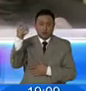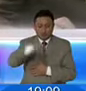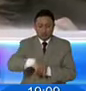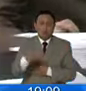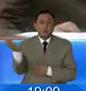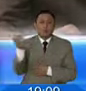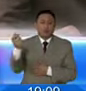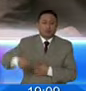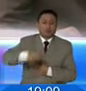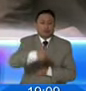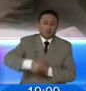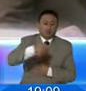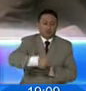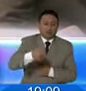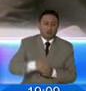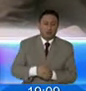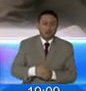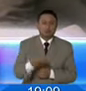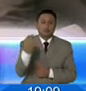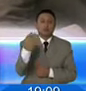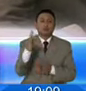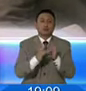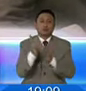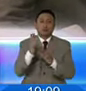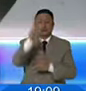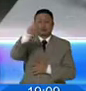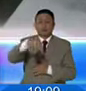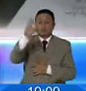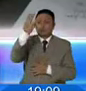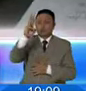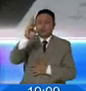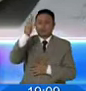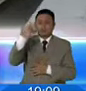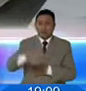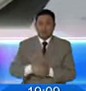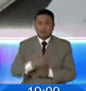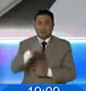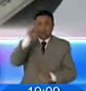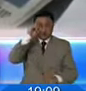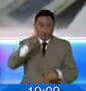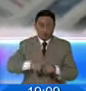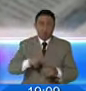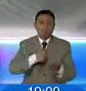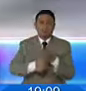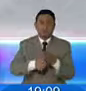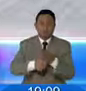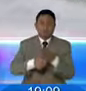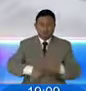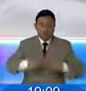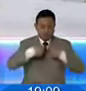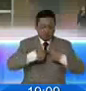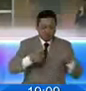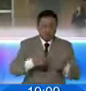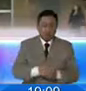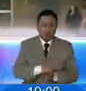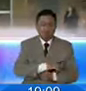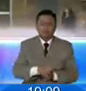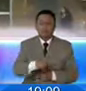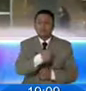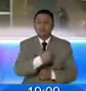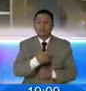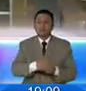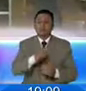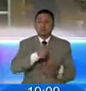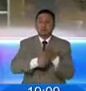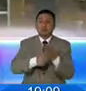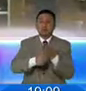bonos. Pero que desde el pasado 14 de abril del 2016, cuando se emitió un acuerdo ministerial, en donde según García se dice que el